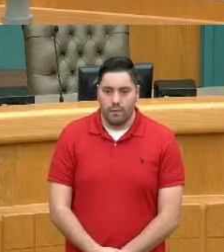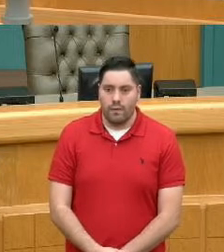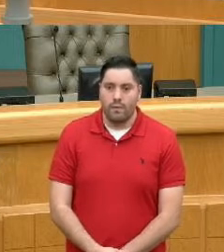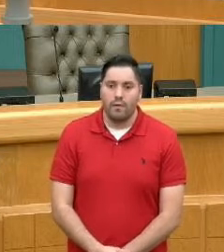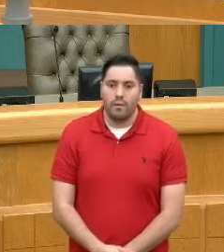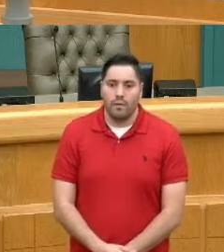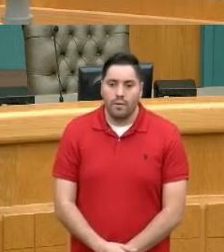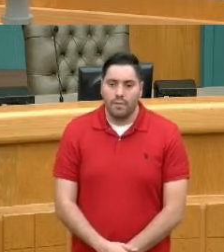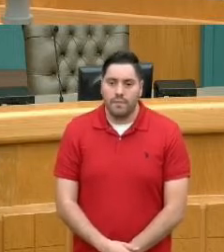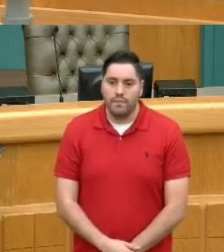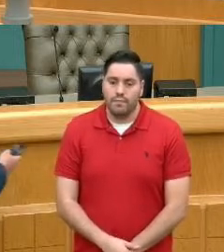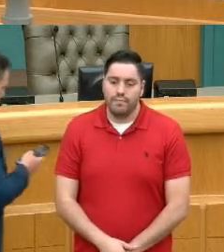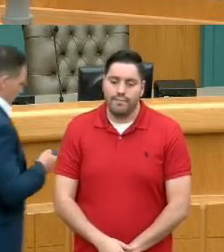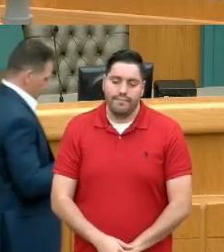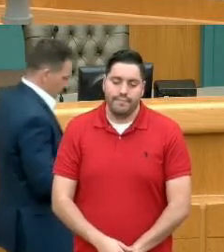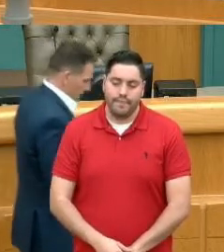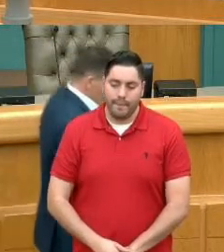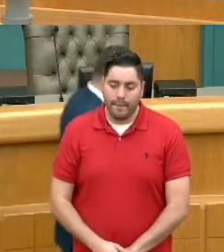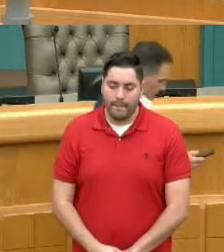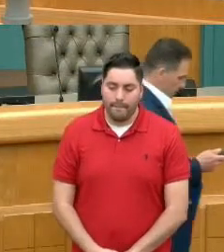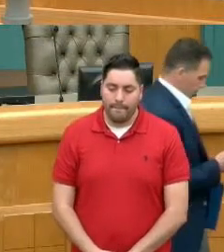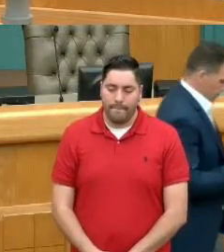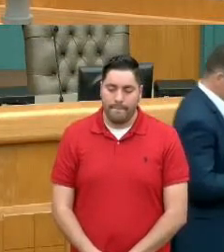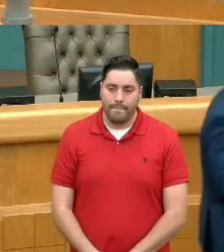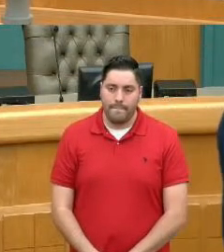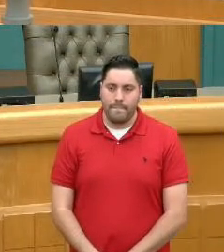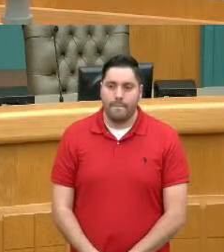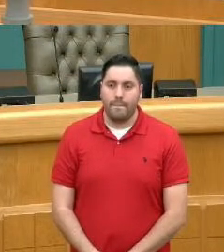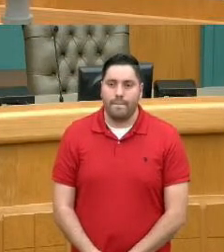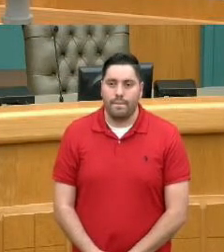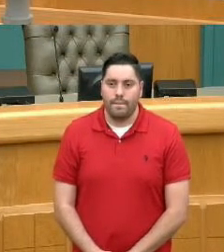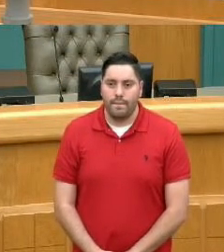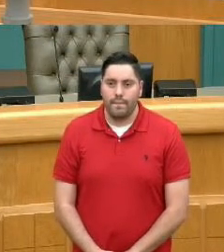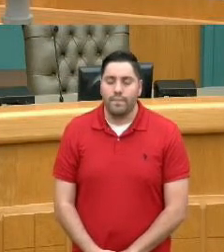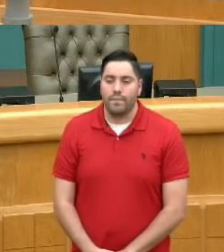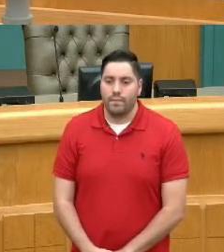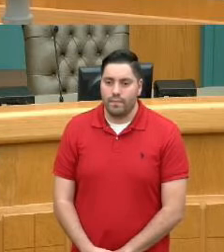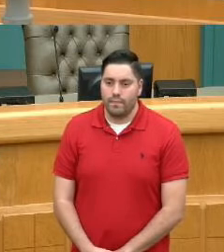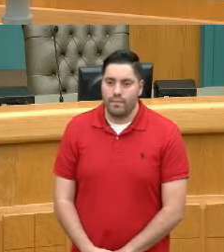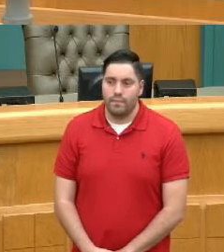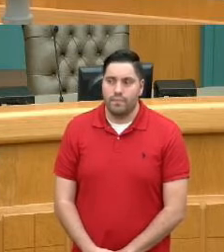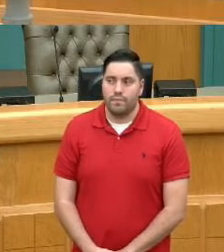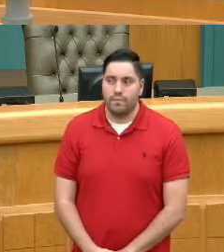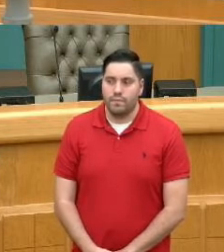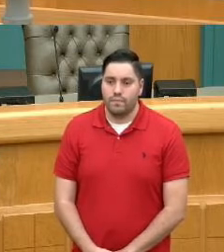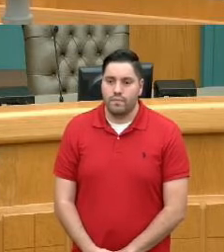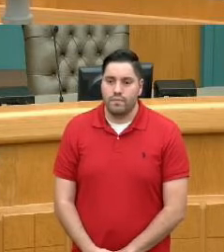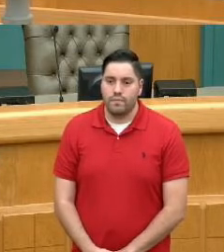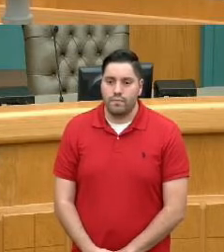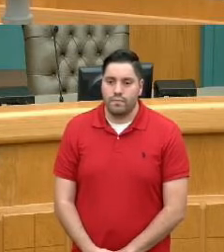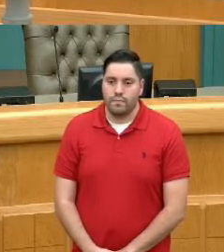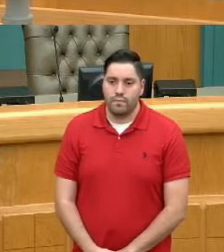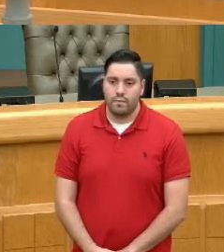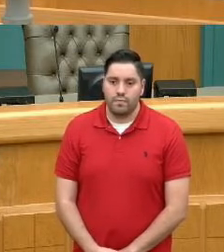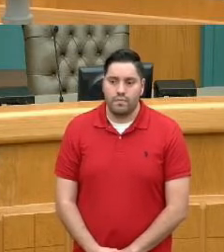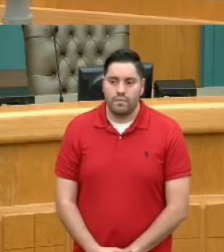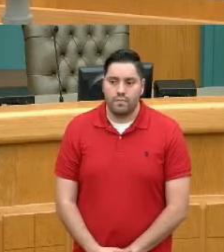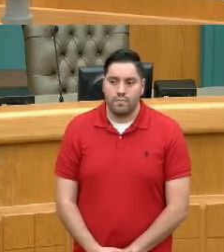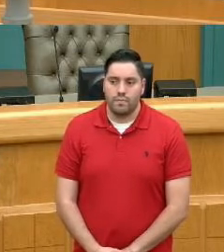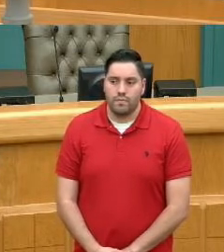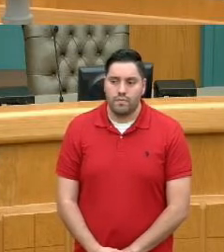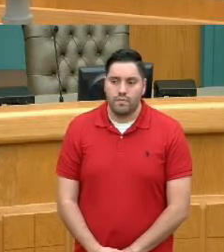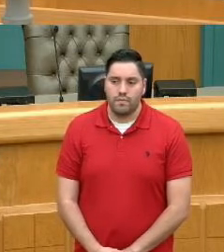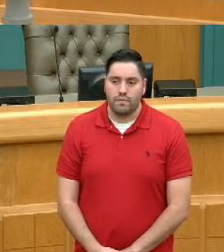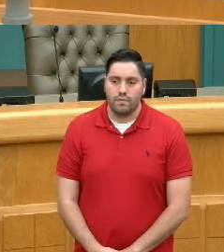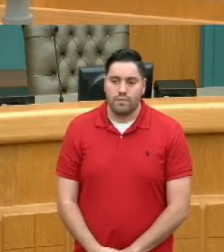en su sistema. Eso no significa que usted sea inmune al virus, solo significa que no lo había encontrado y se había infectado. Aún